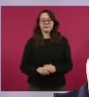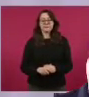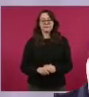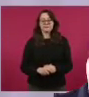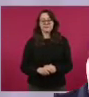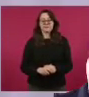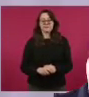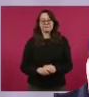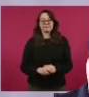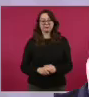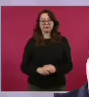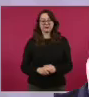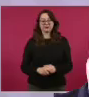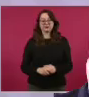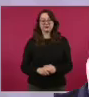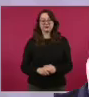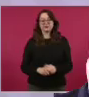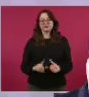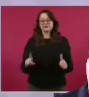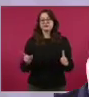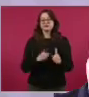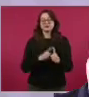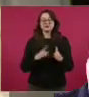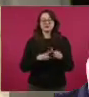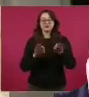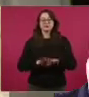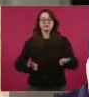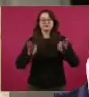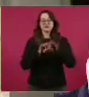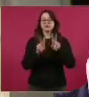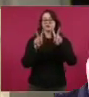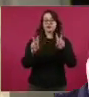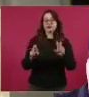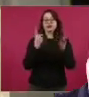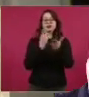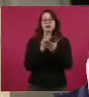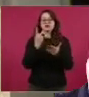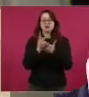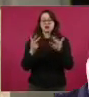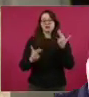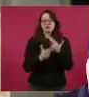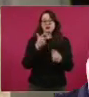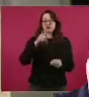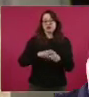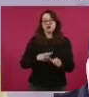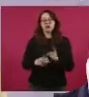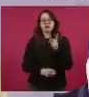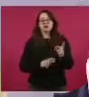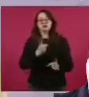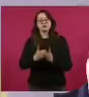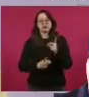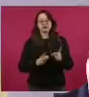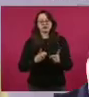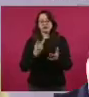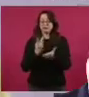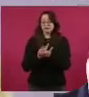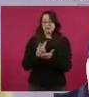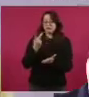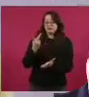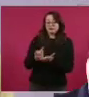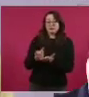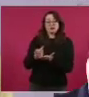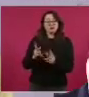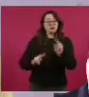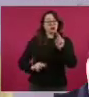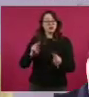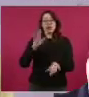hablar de el Premio Nacional del Deporte. Es por sí solo el galardón más importante